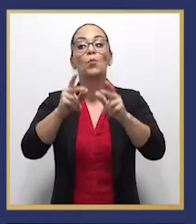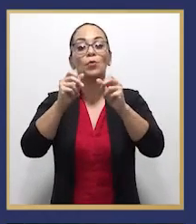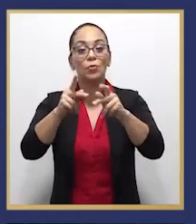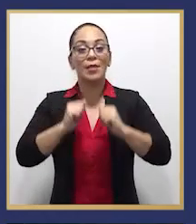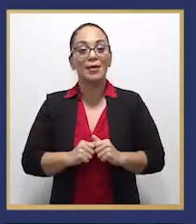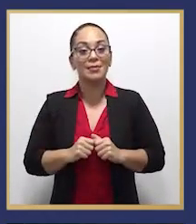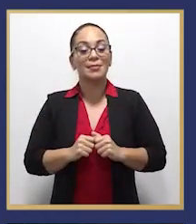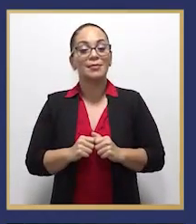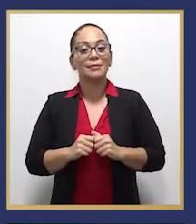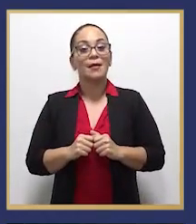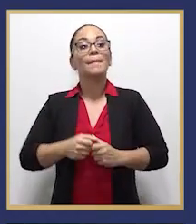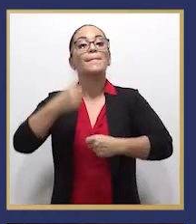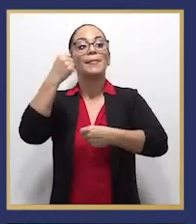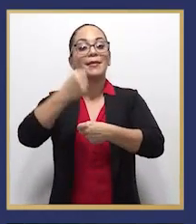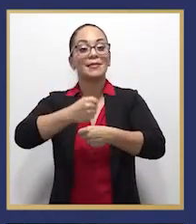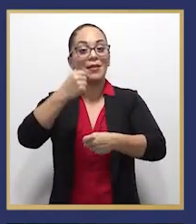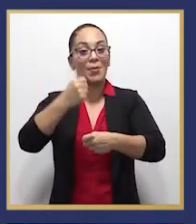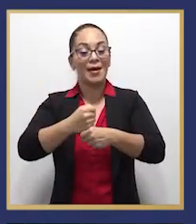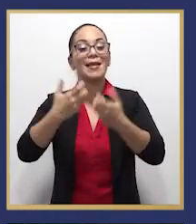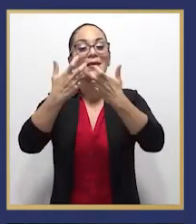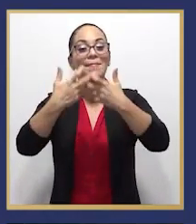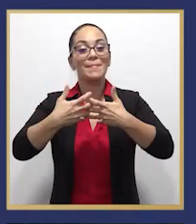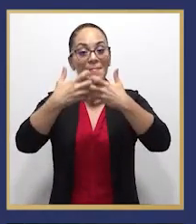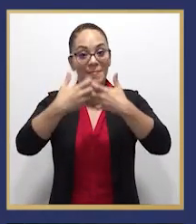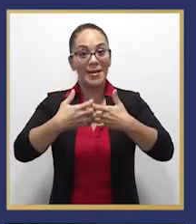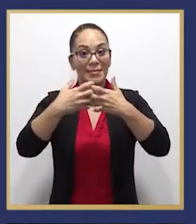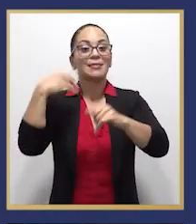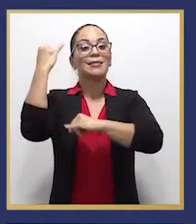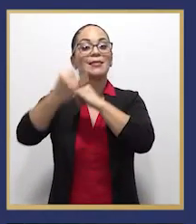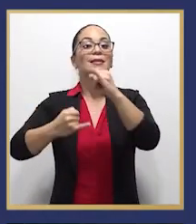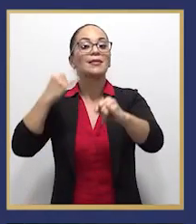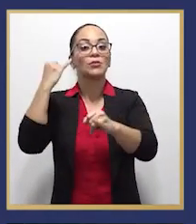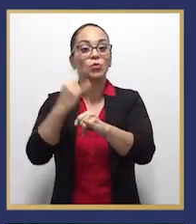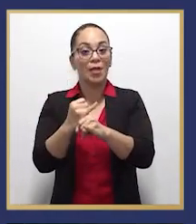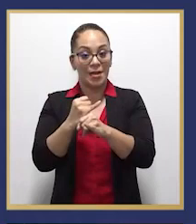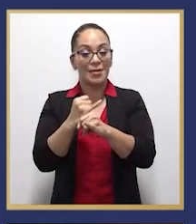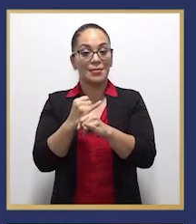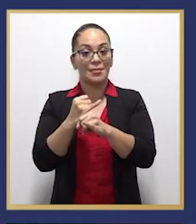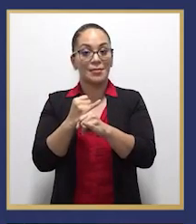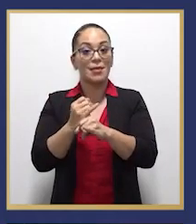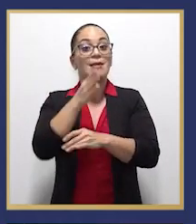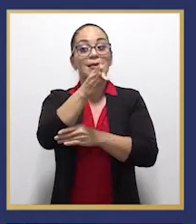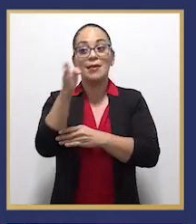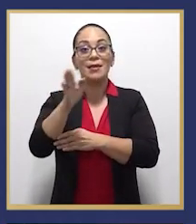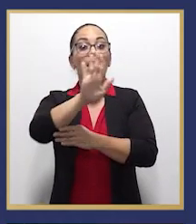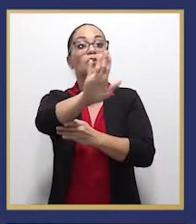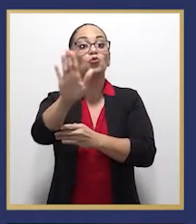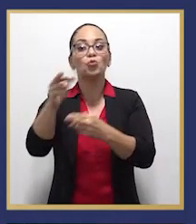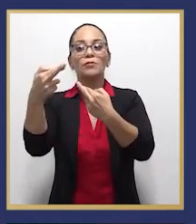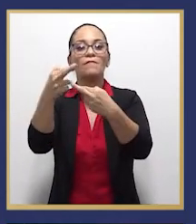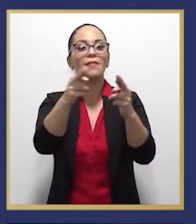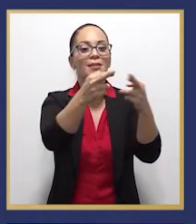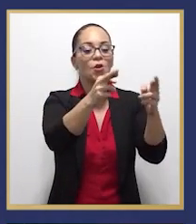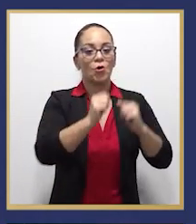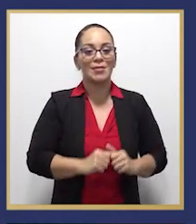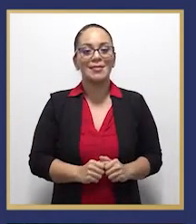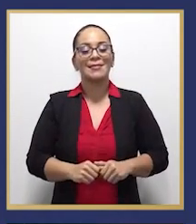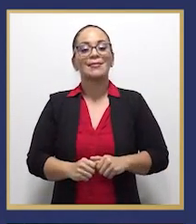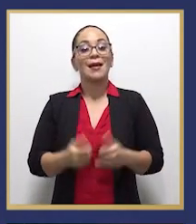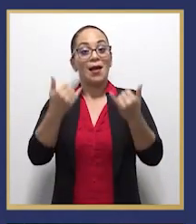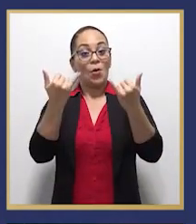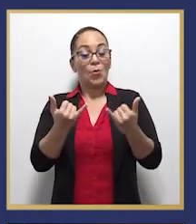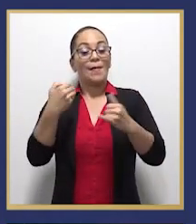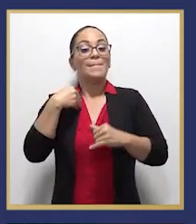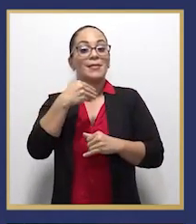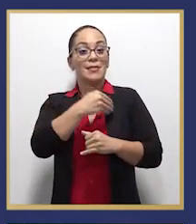oportunidades para trabajar en empresas transnacionales a su región hoy el